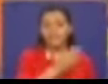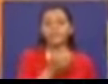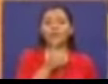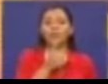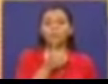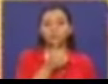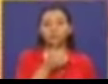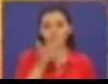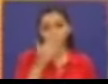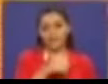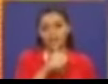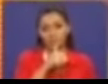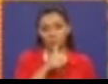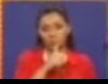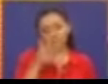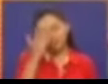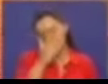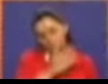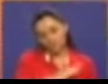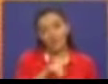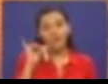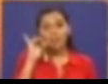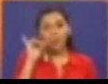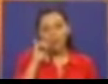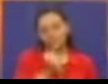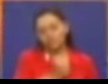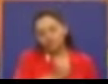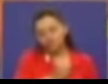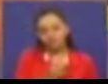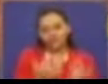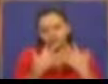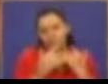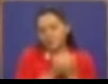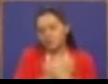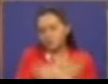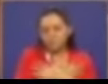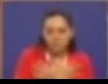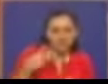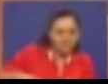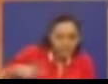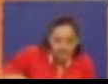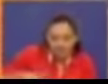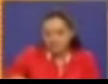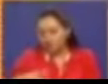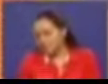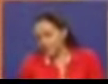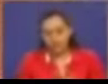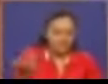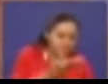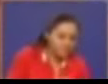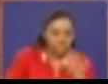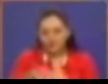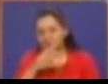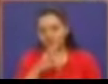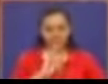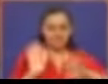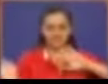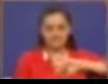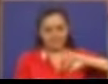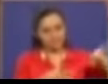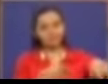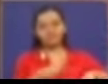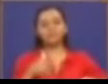y un gran abrazo a Maguaño y muchas gracias por el cariño que nos recibieron. Por supuesto, se armó la farra, el baile, etcétera.